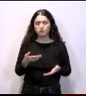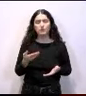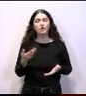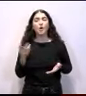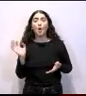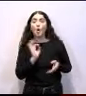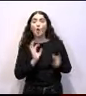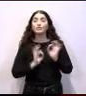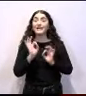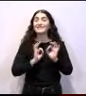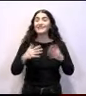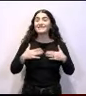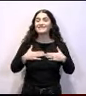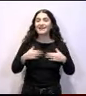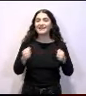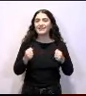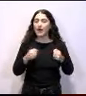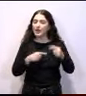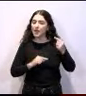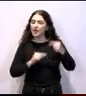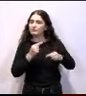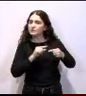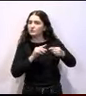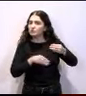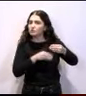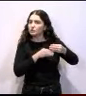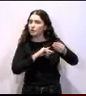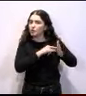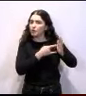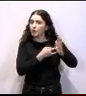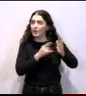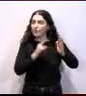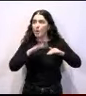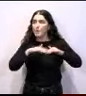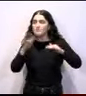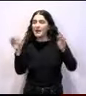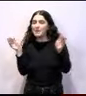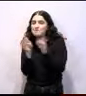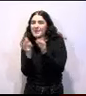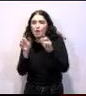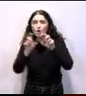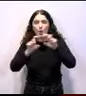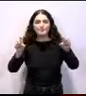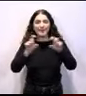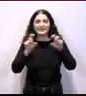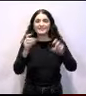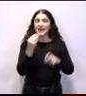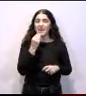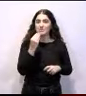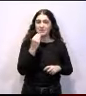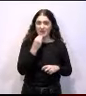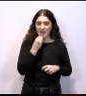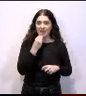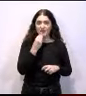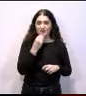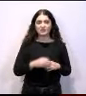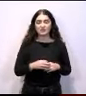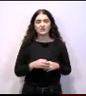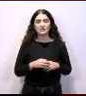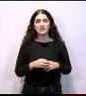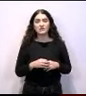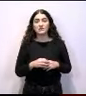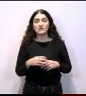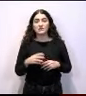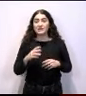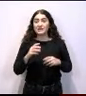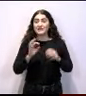que también aparece en este proyecto, a microempresas alimentarias. Toda esta serie